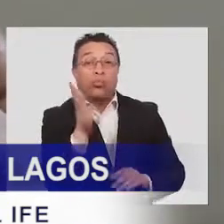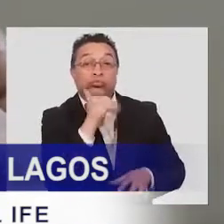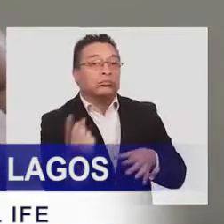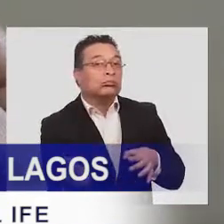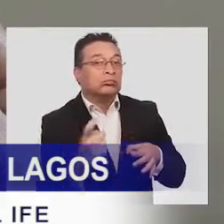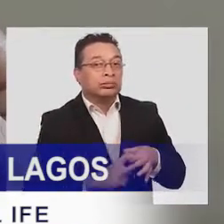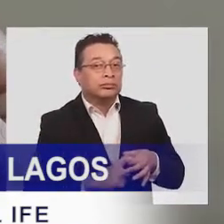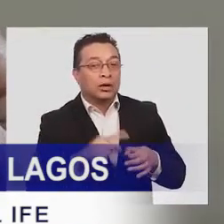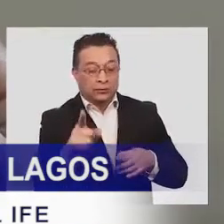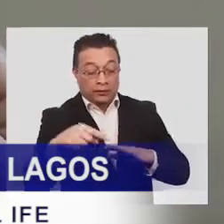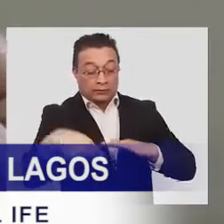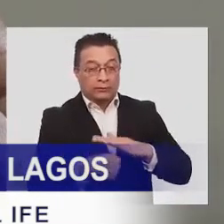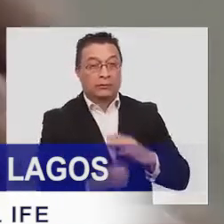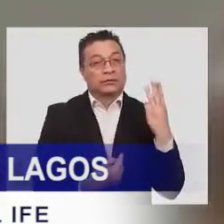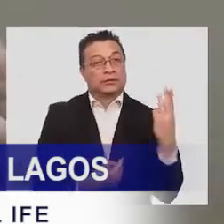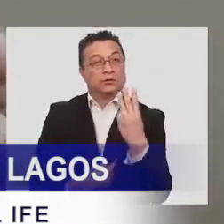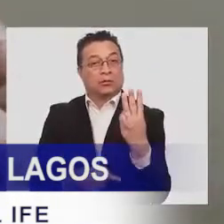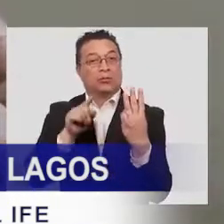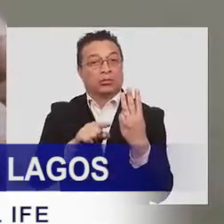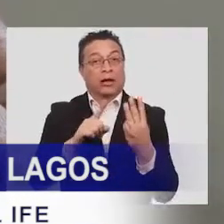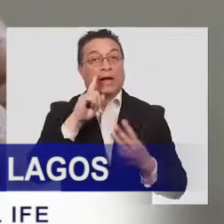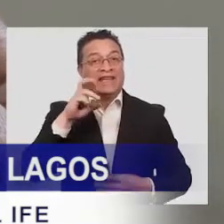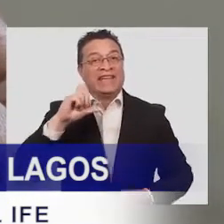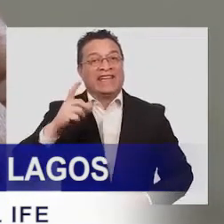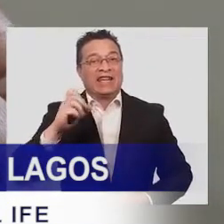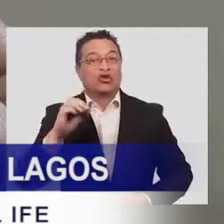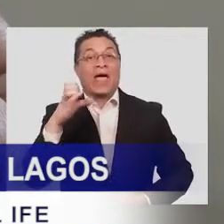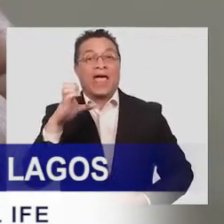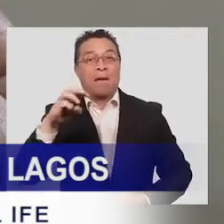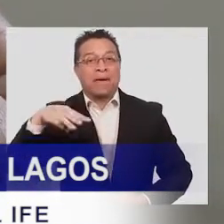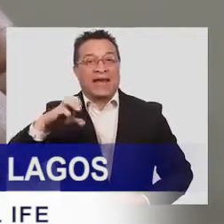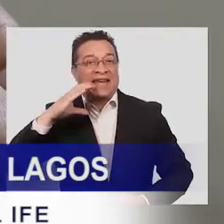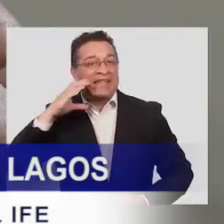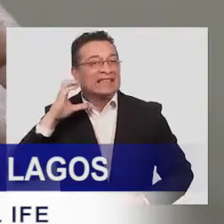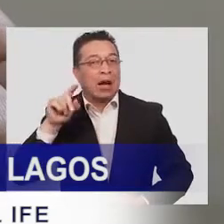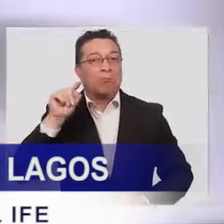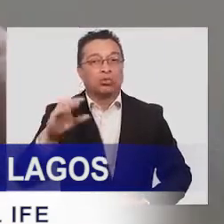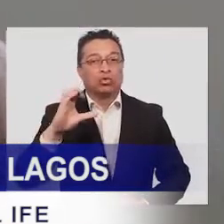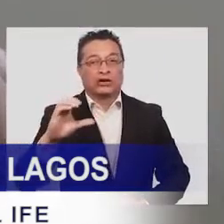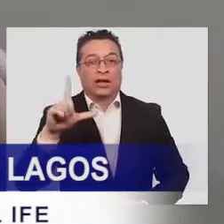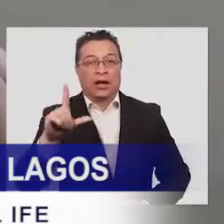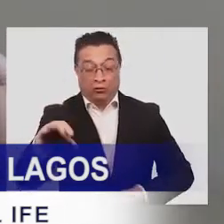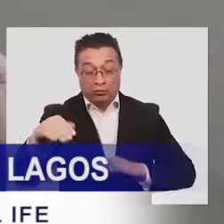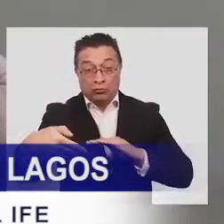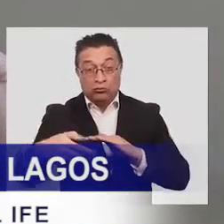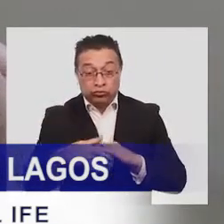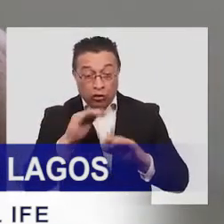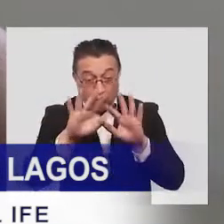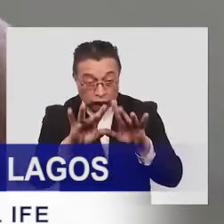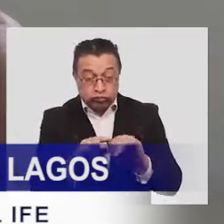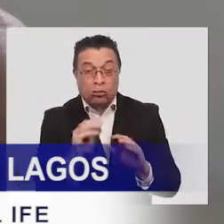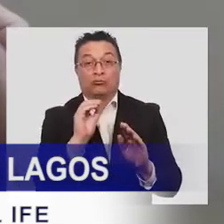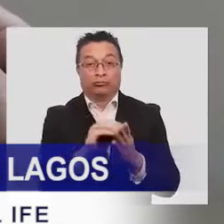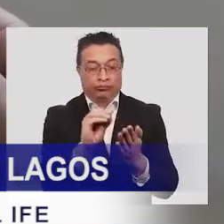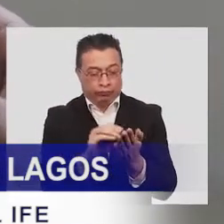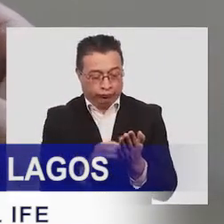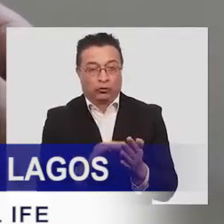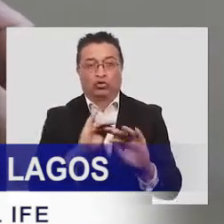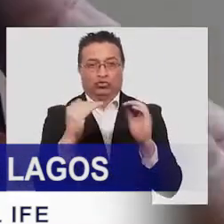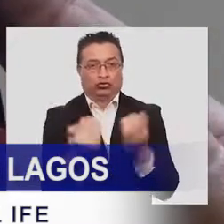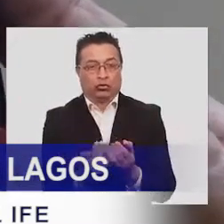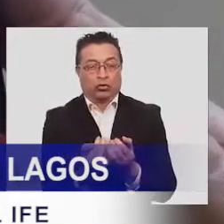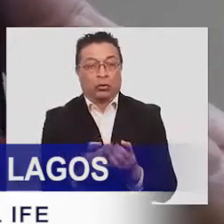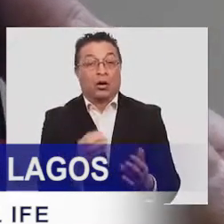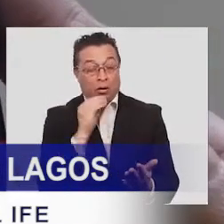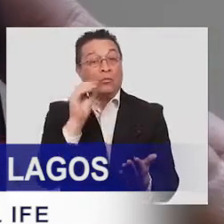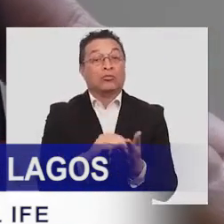esta postulación, más de 650.000 pymes que ya han sido aceptadas van a recibir su pago de 1 millón de pesos